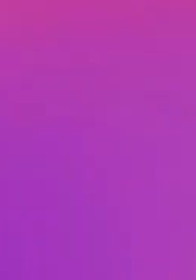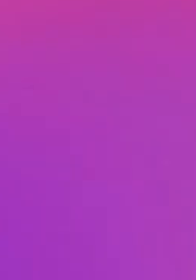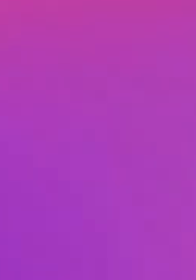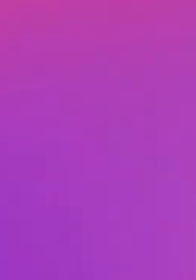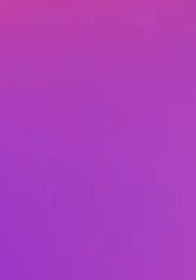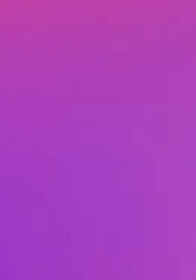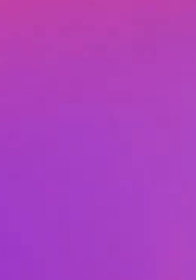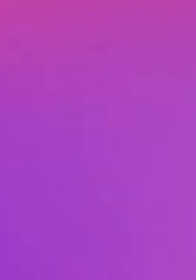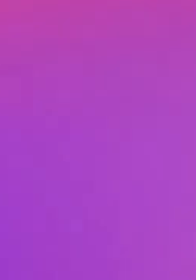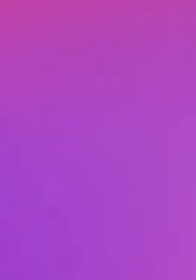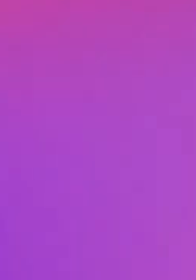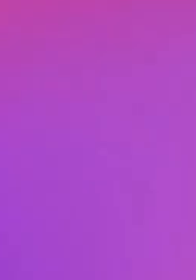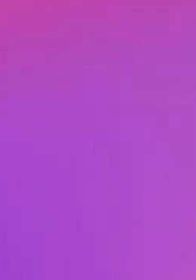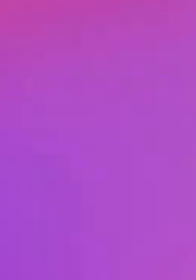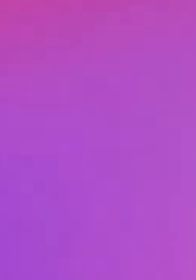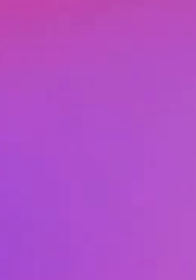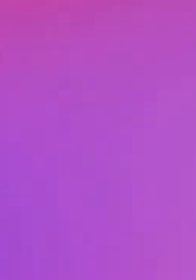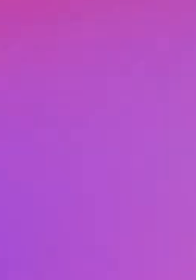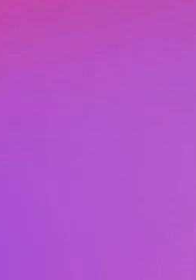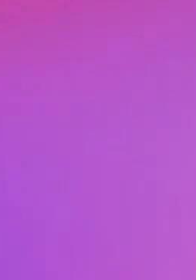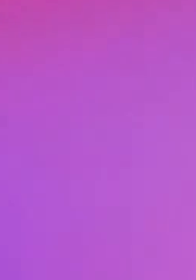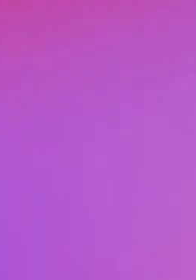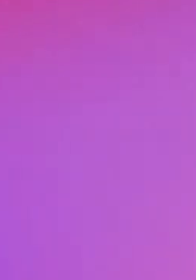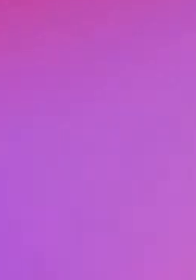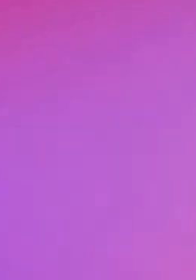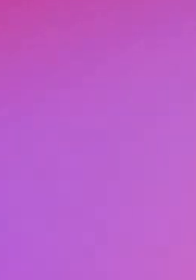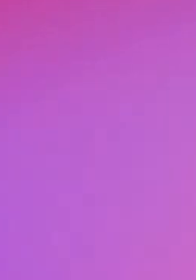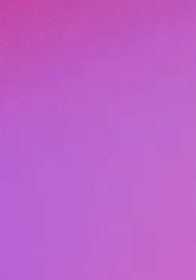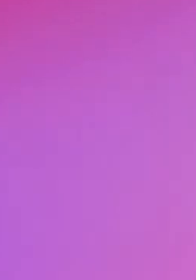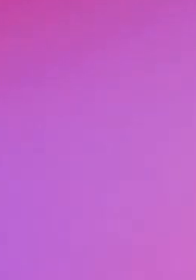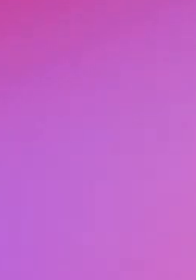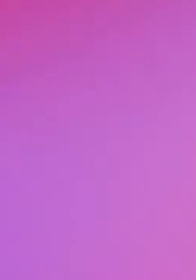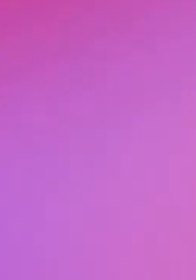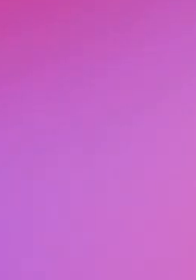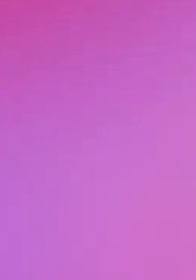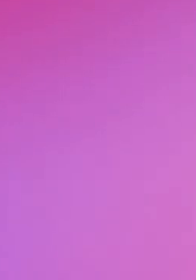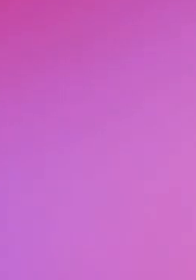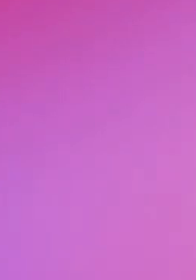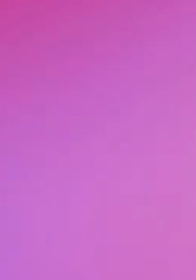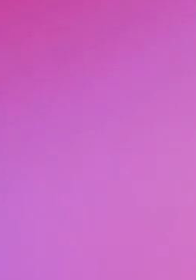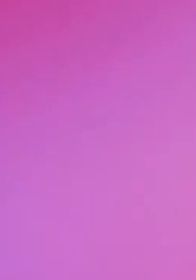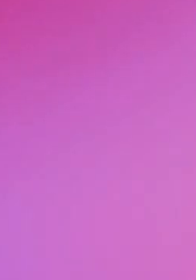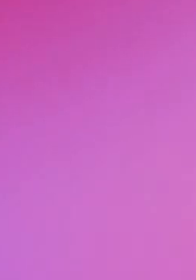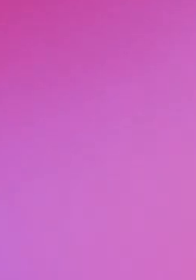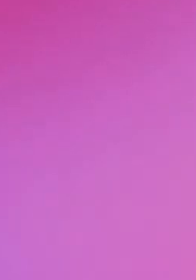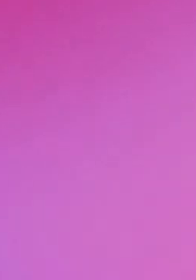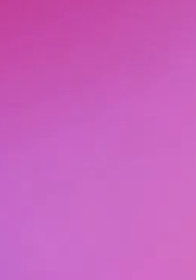conalitec.cep.gov.mx. Y recuerda que también cuentas con el sitio